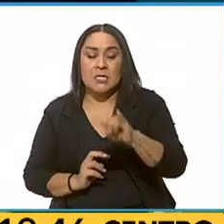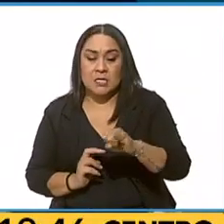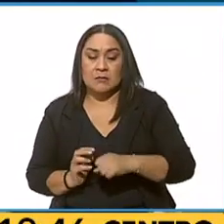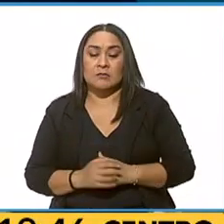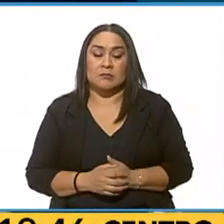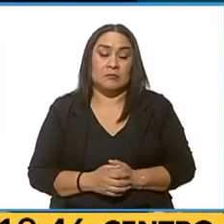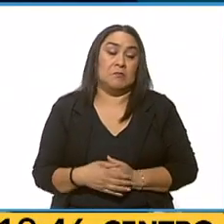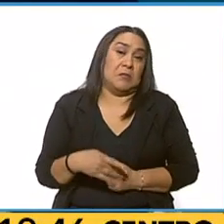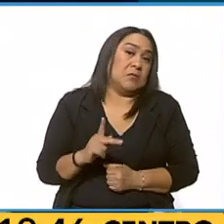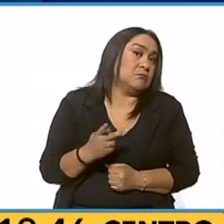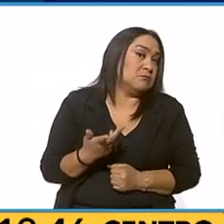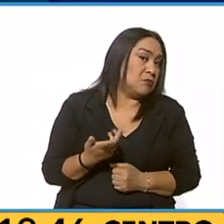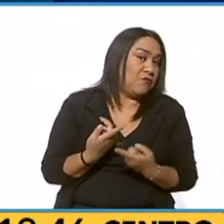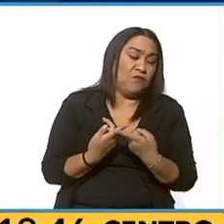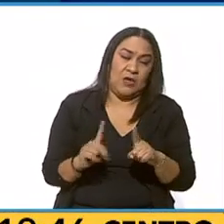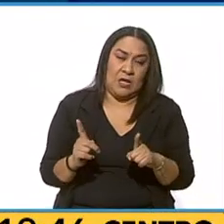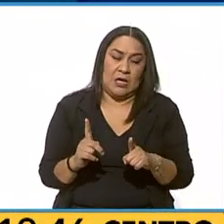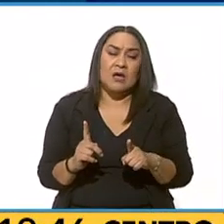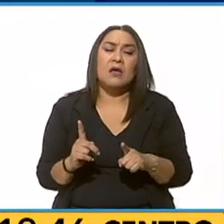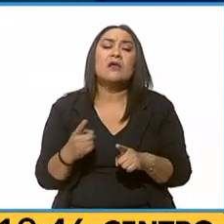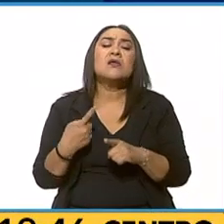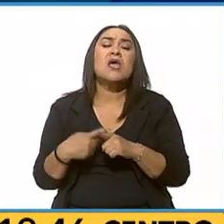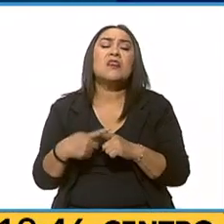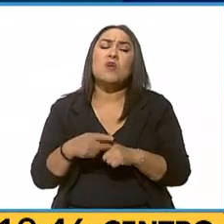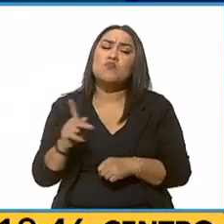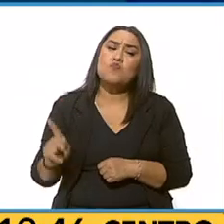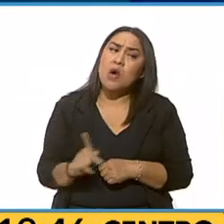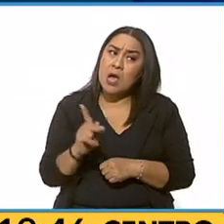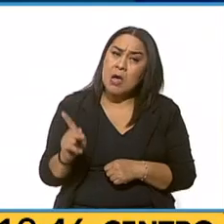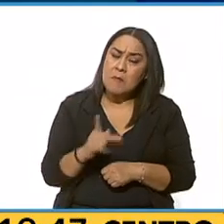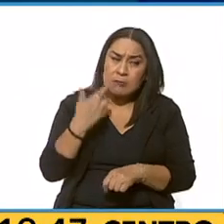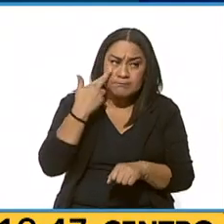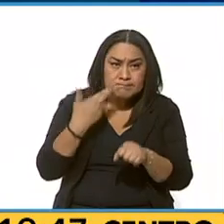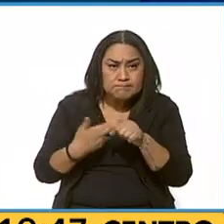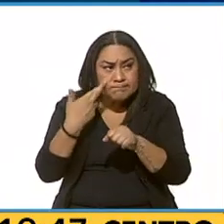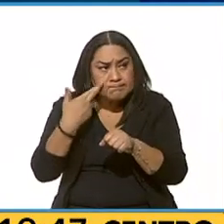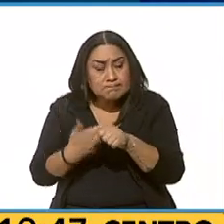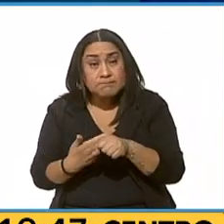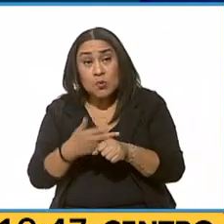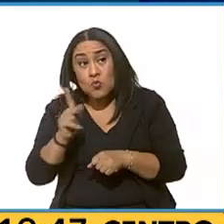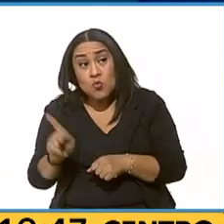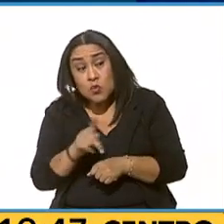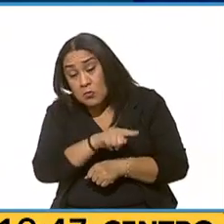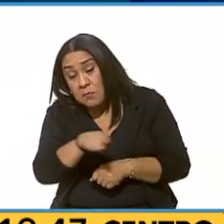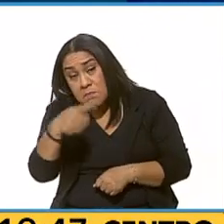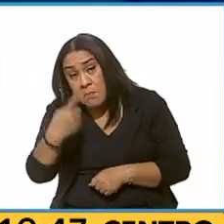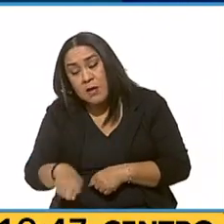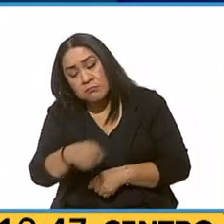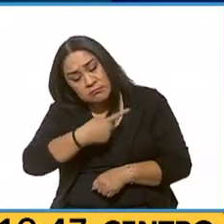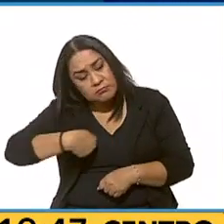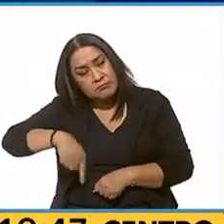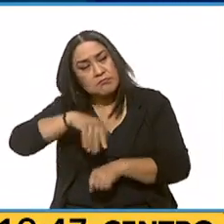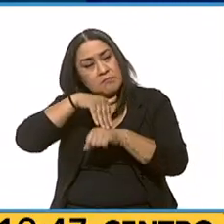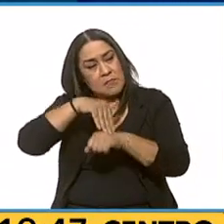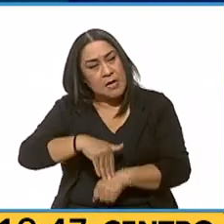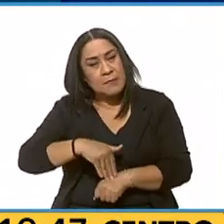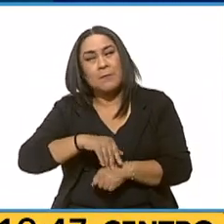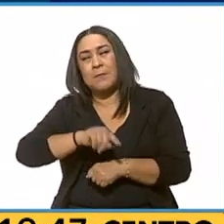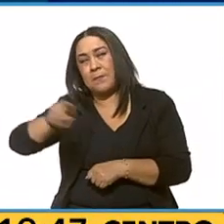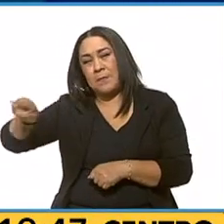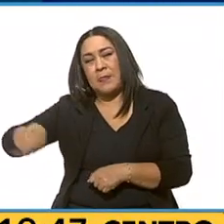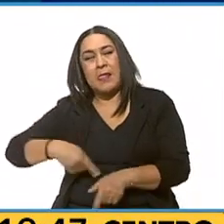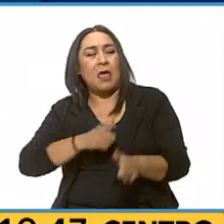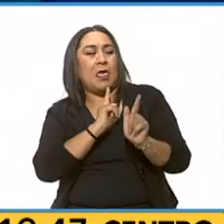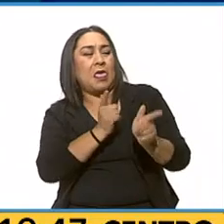Y no, la democracia la controla el pueblo. Aquí se obedece al pueblo. Y se burlan porque dicen